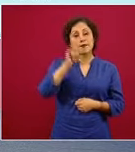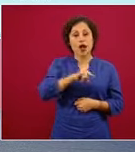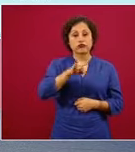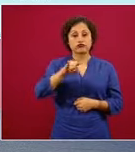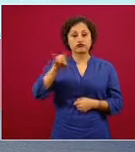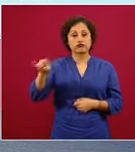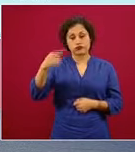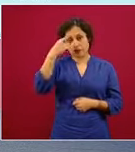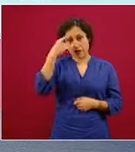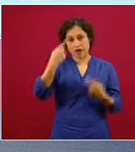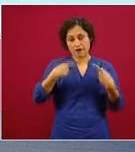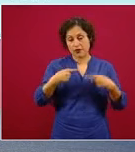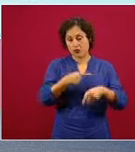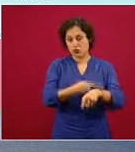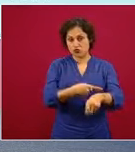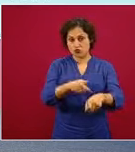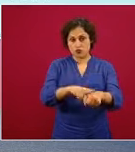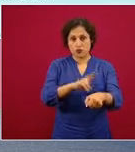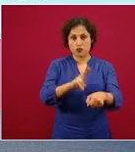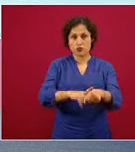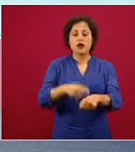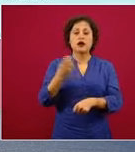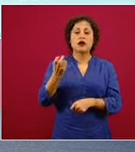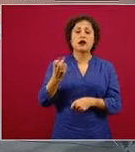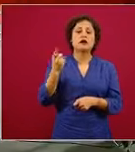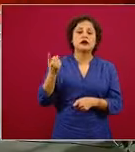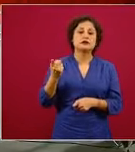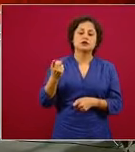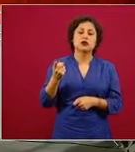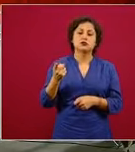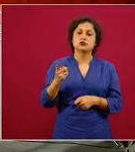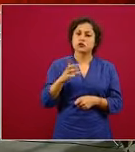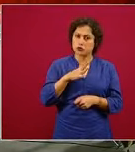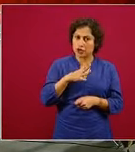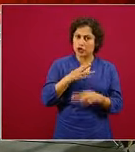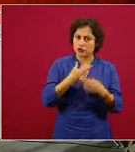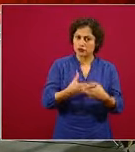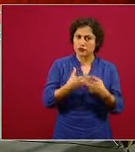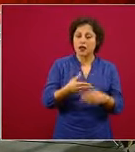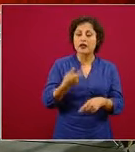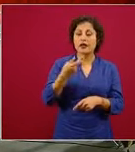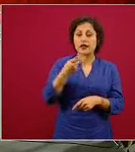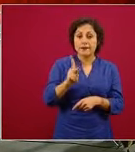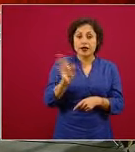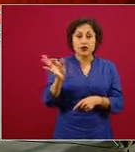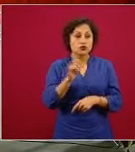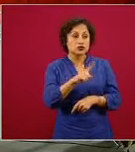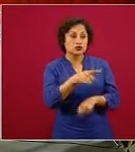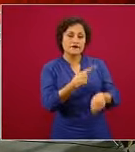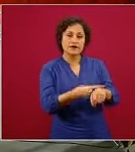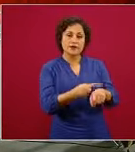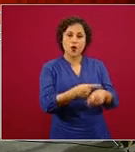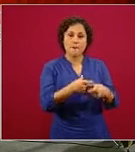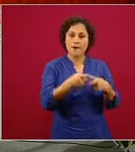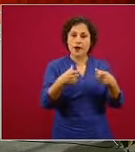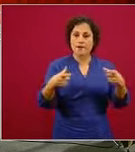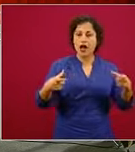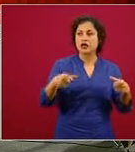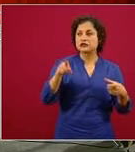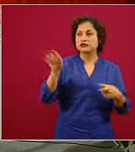más del 50%, todavía dentro de niveles de seguridad, pero si las tendencias ascendentes se mantienen, esto podría